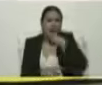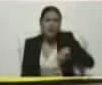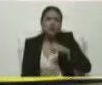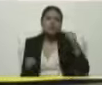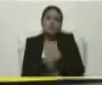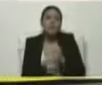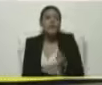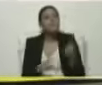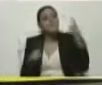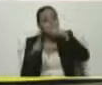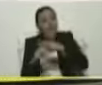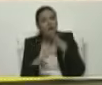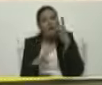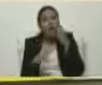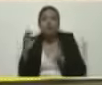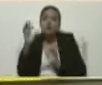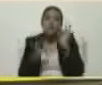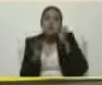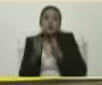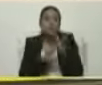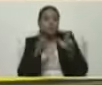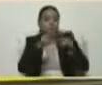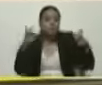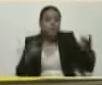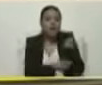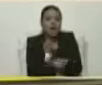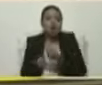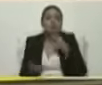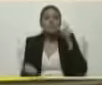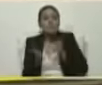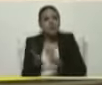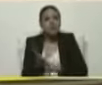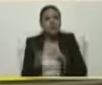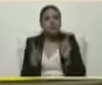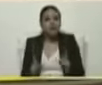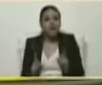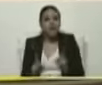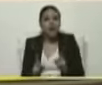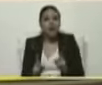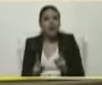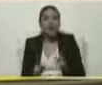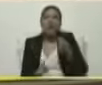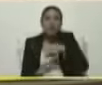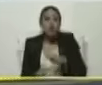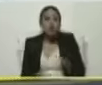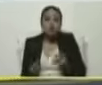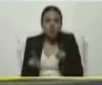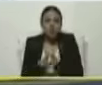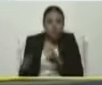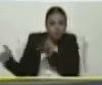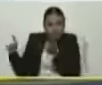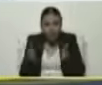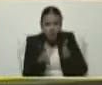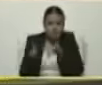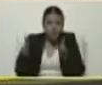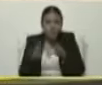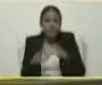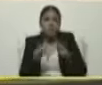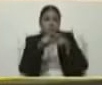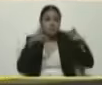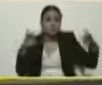8% de crecimiento de la economía real. Estamos en los rieles. Crecimiento